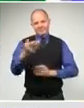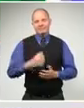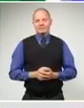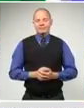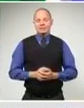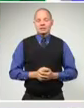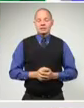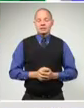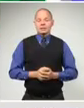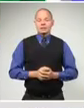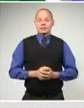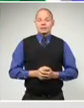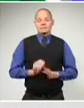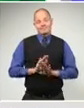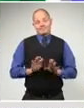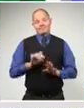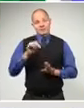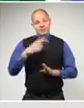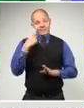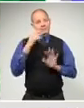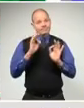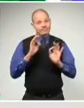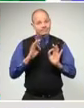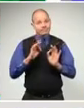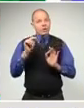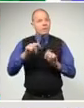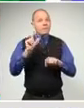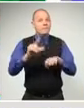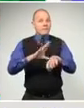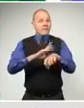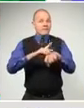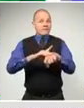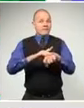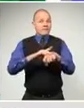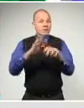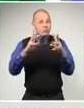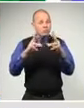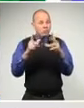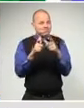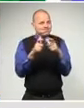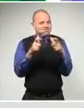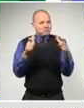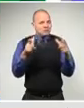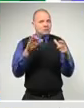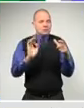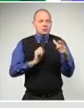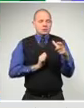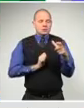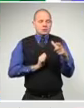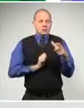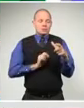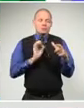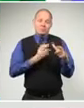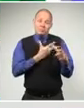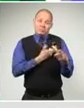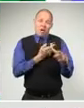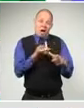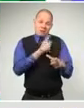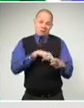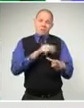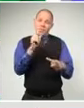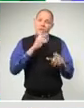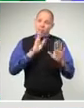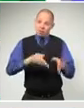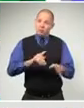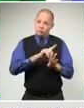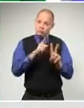hoy, todavía con una cifra muy alta de casos confirmados, teniendo que lamentar el fallecimiento de 2 personas